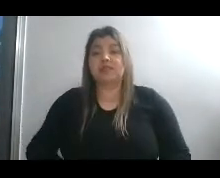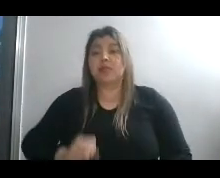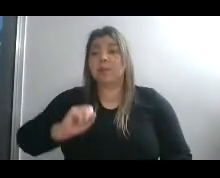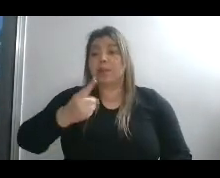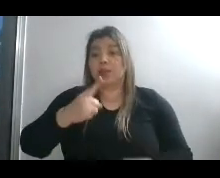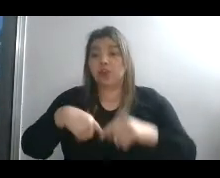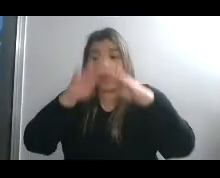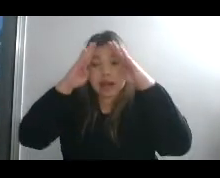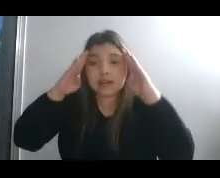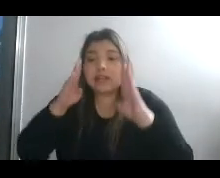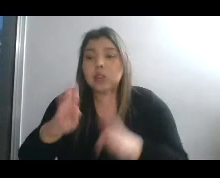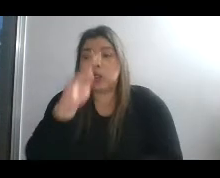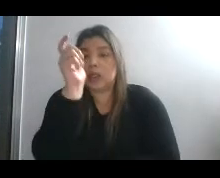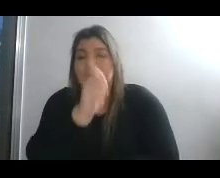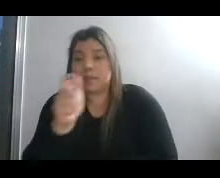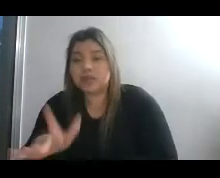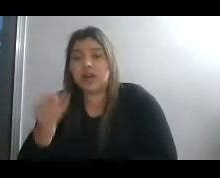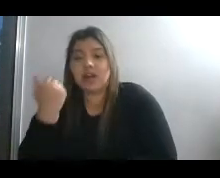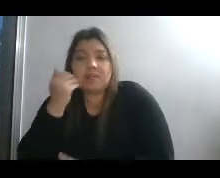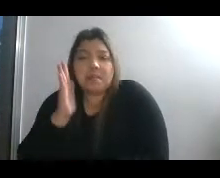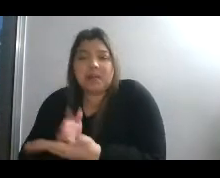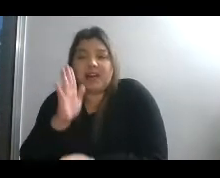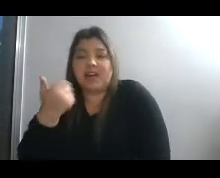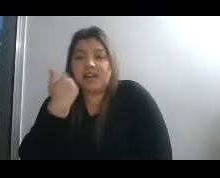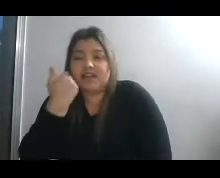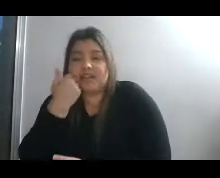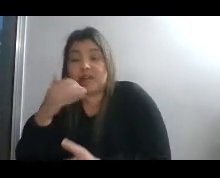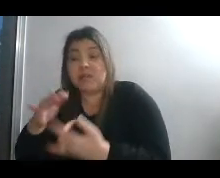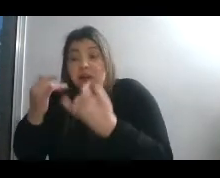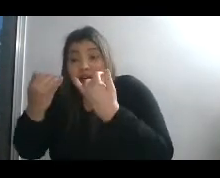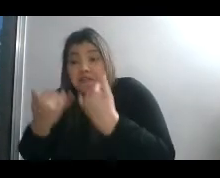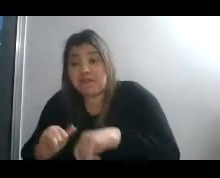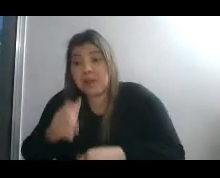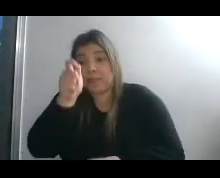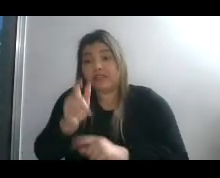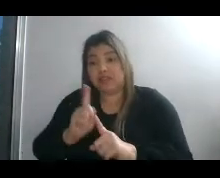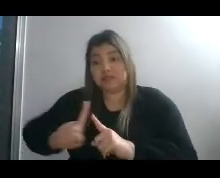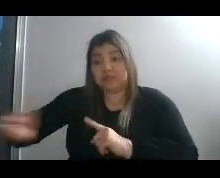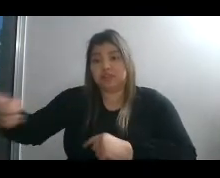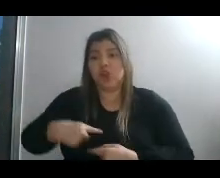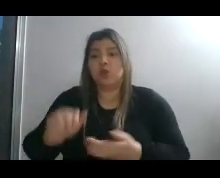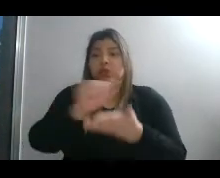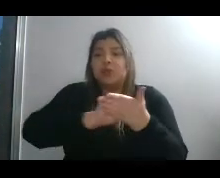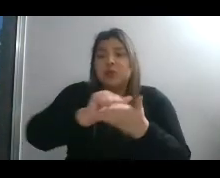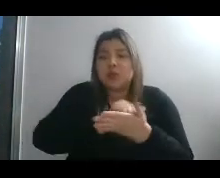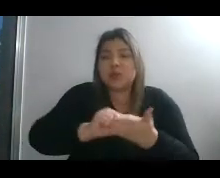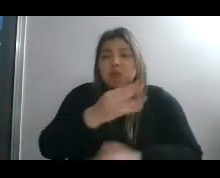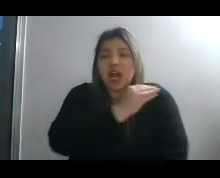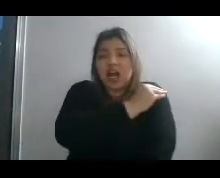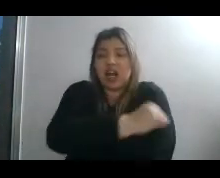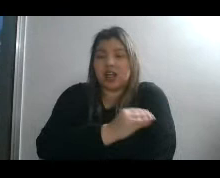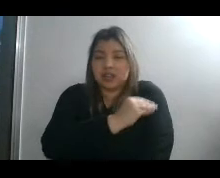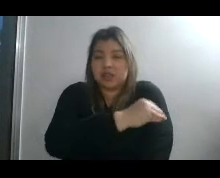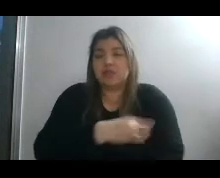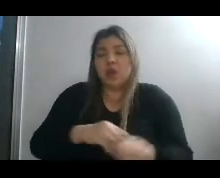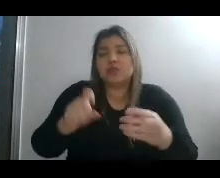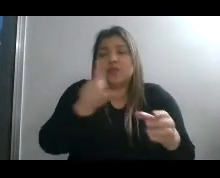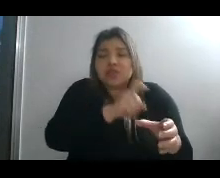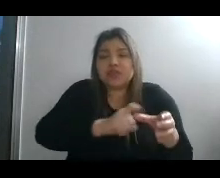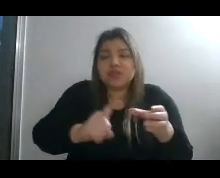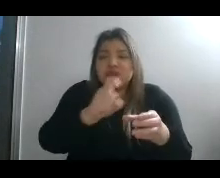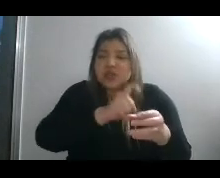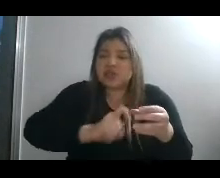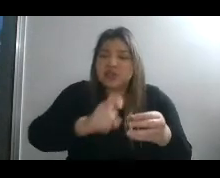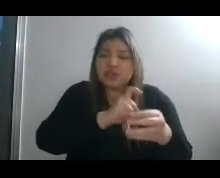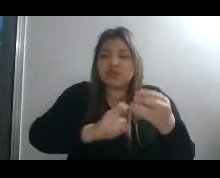al paciente y se debe hacer su desinfección inmediata. Revisen muy bien con qué sustancias se van a hacer esas